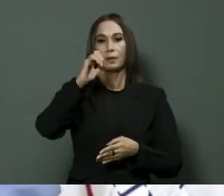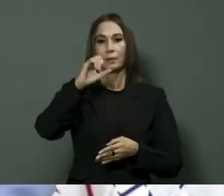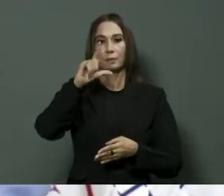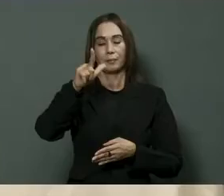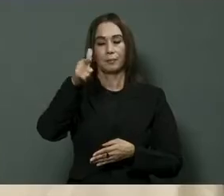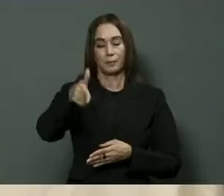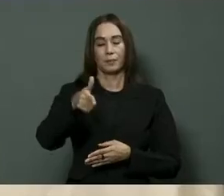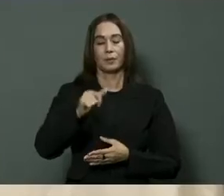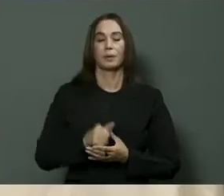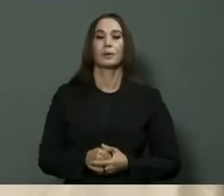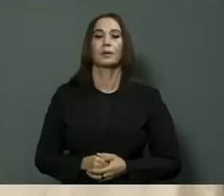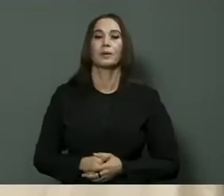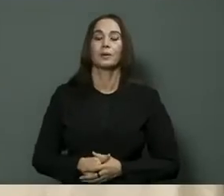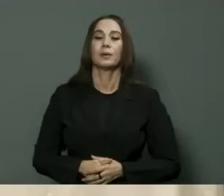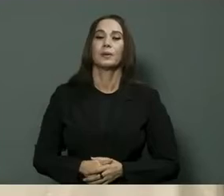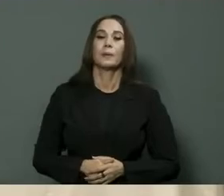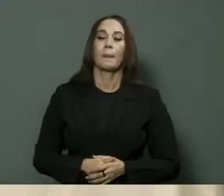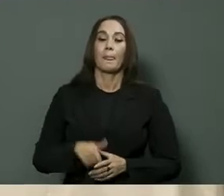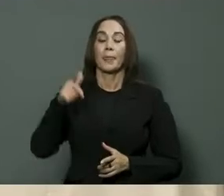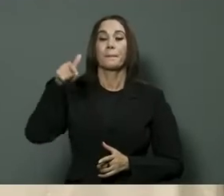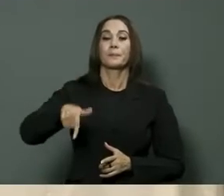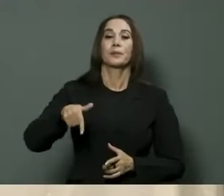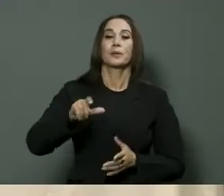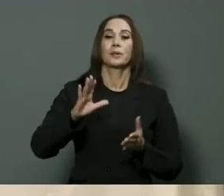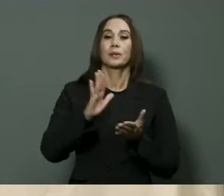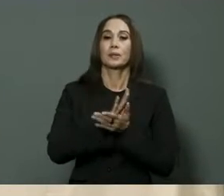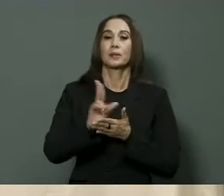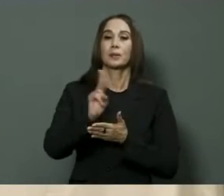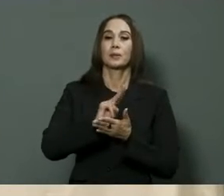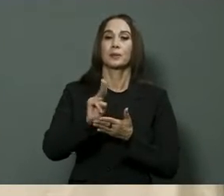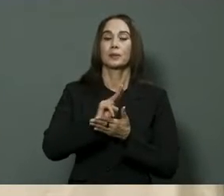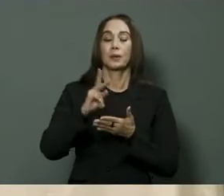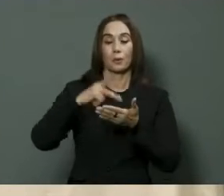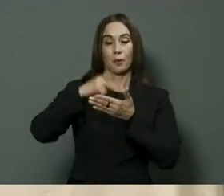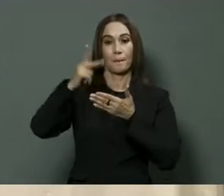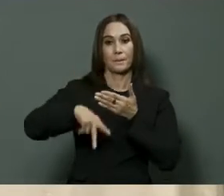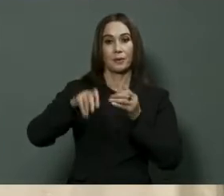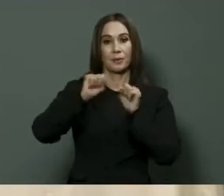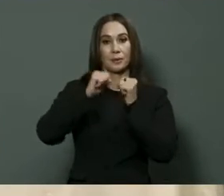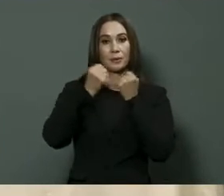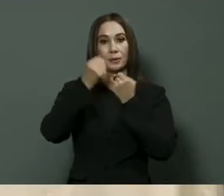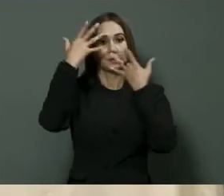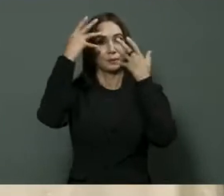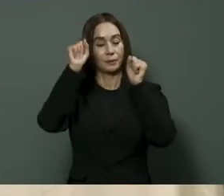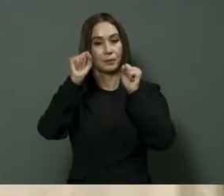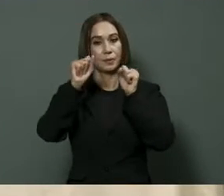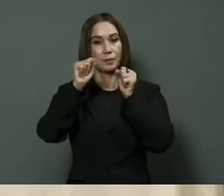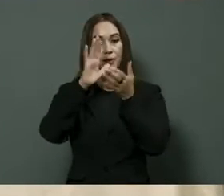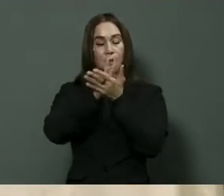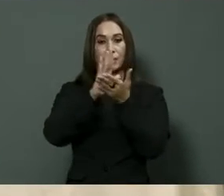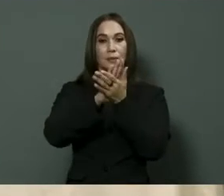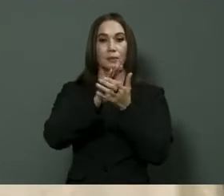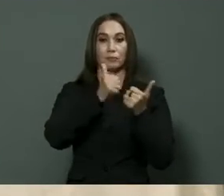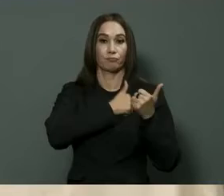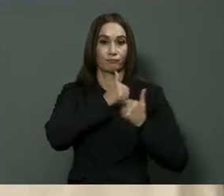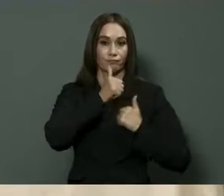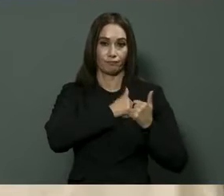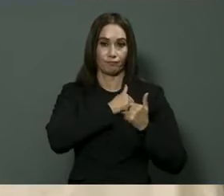cuerpo profesoral de este centro de educación. Con el Plan Social de la Presidencia y la Escuela Vocacional de las Fuerzas